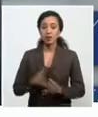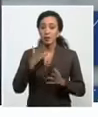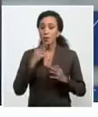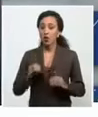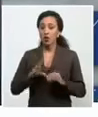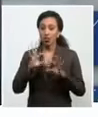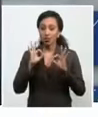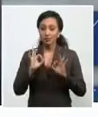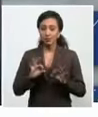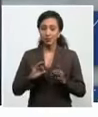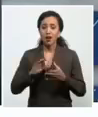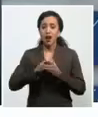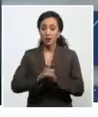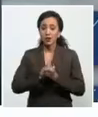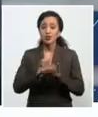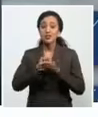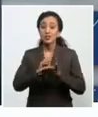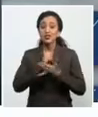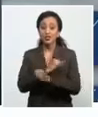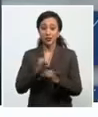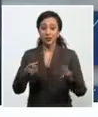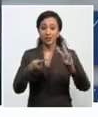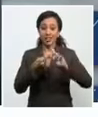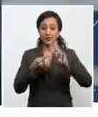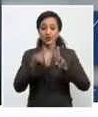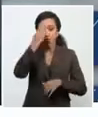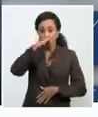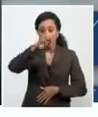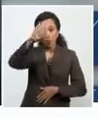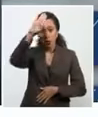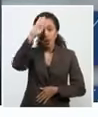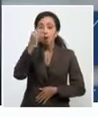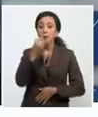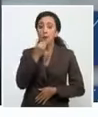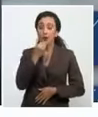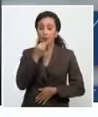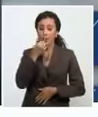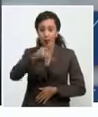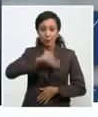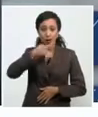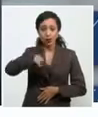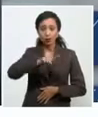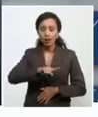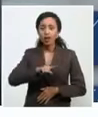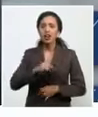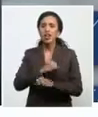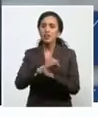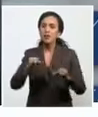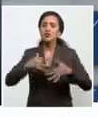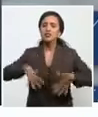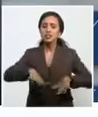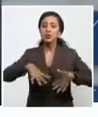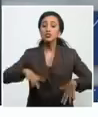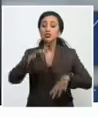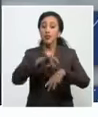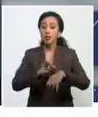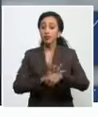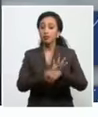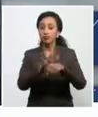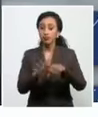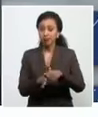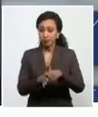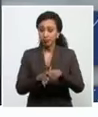días, amigos. Los servicios informativos de la televisión cubana nos permiten llegar hasta ustedes para brindarles pormenores de la situación epidemiológica que